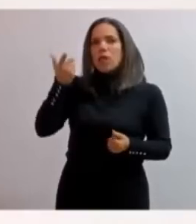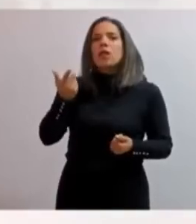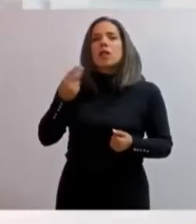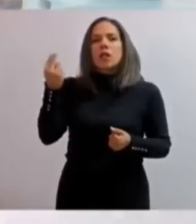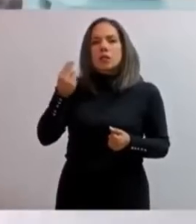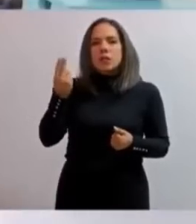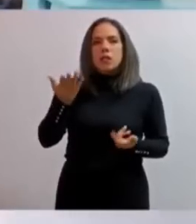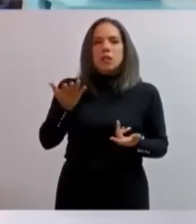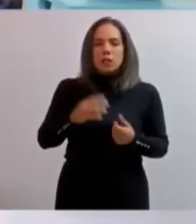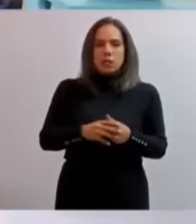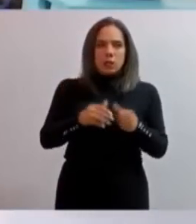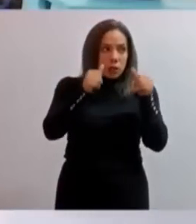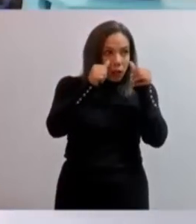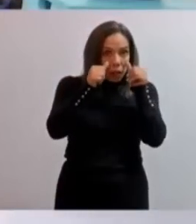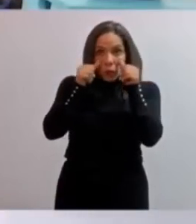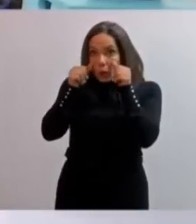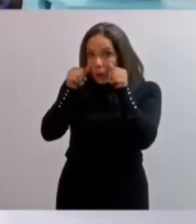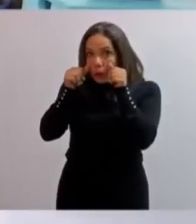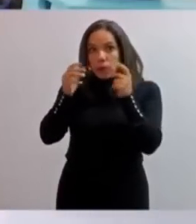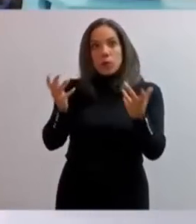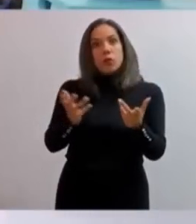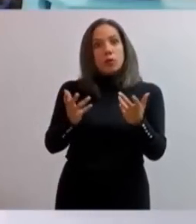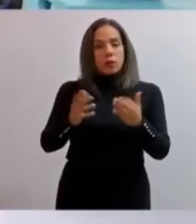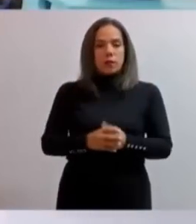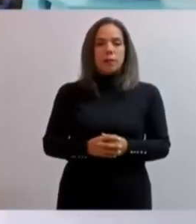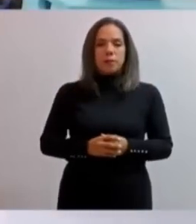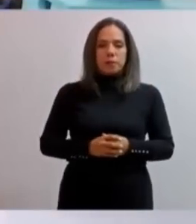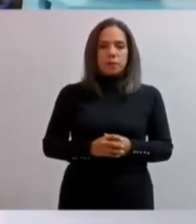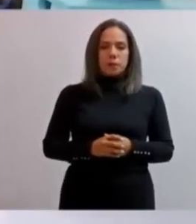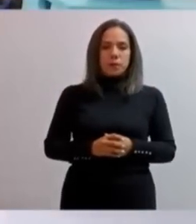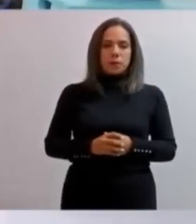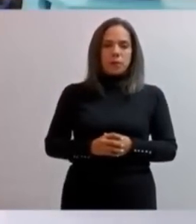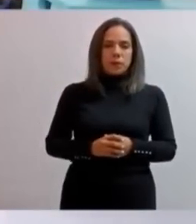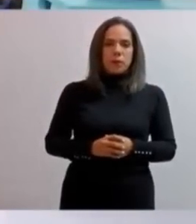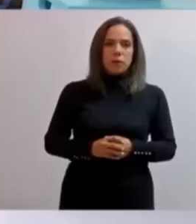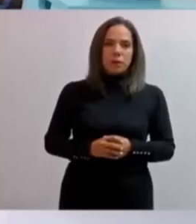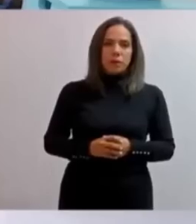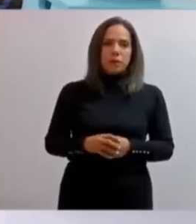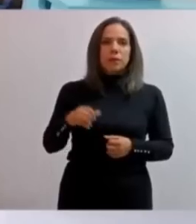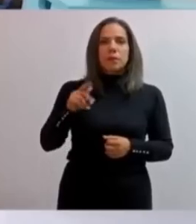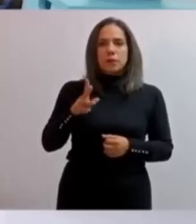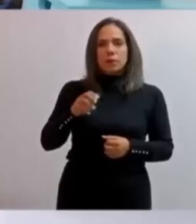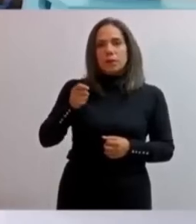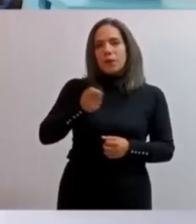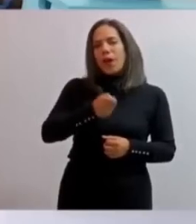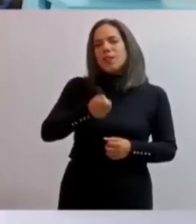Técnico? Bueno, empiezo con este último comentario, un saludo a Coral.